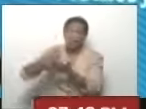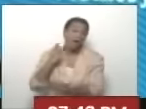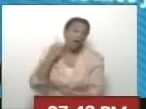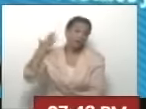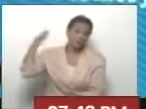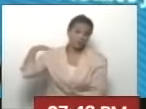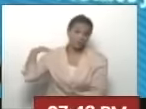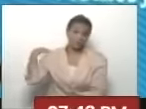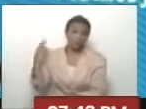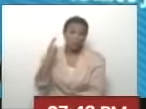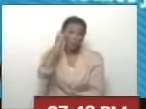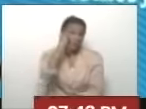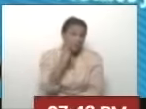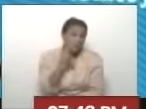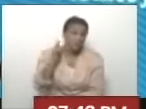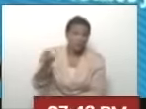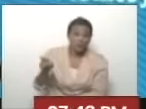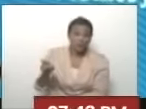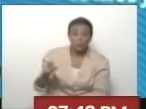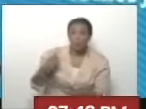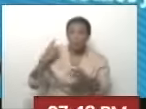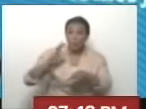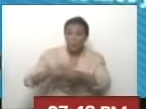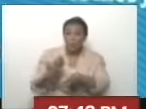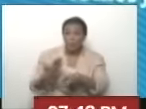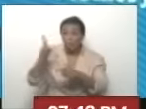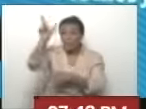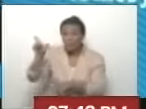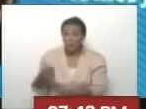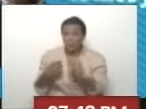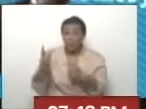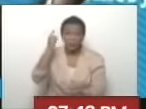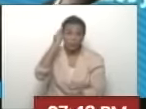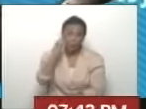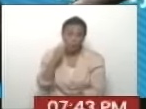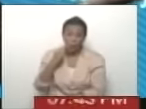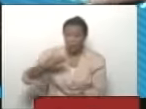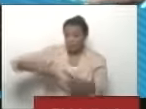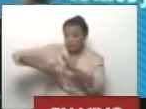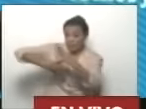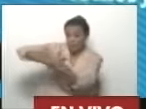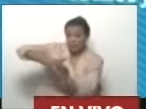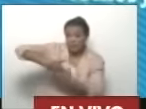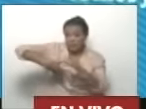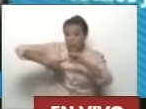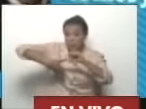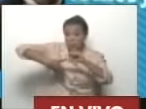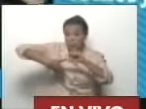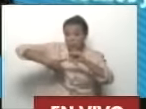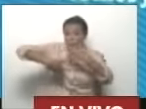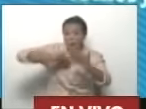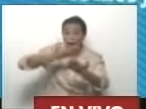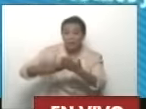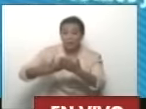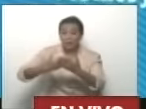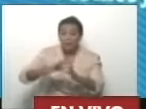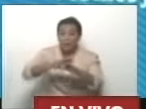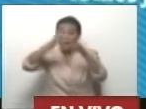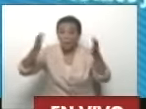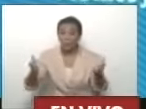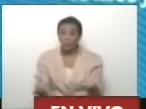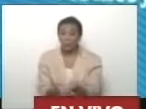porque somos los bolivarianos, somos los independentistas, venía desde el sur, desde el Pacífico hasta el Esequibo, era la Gran